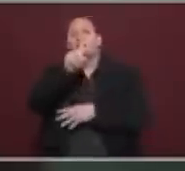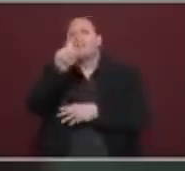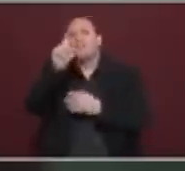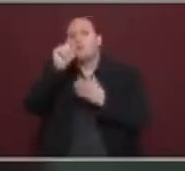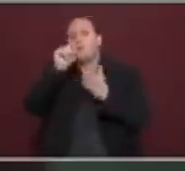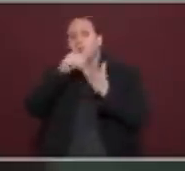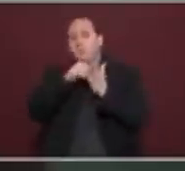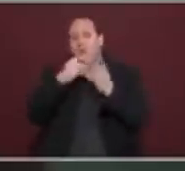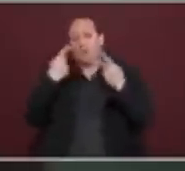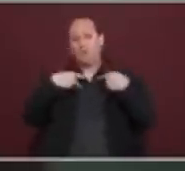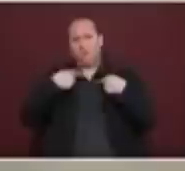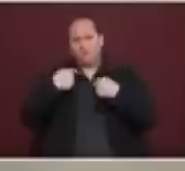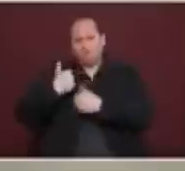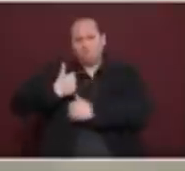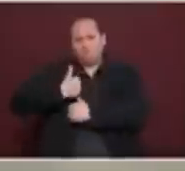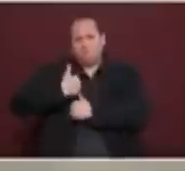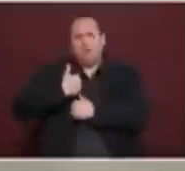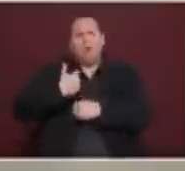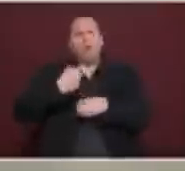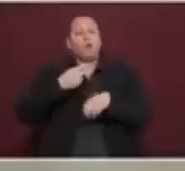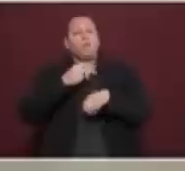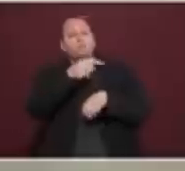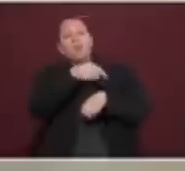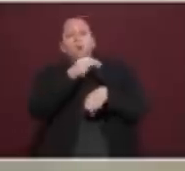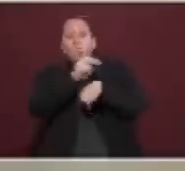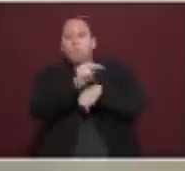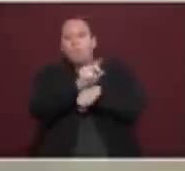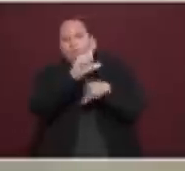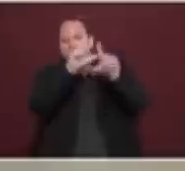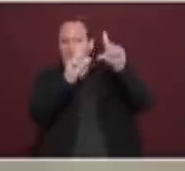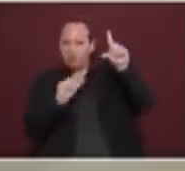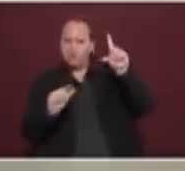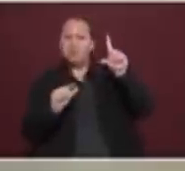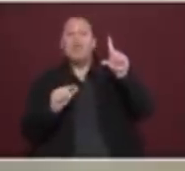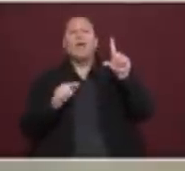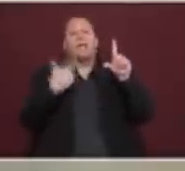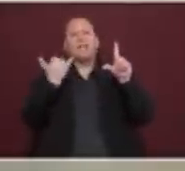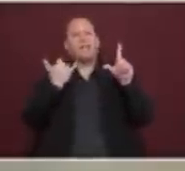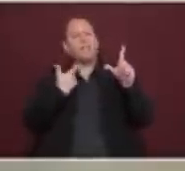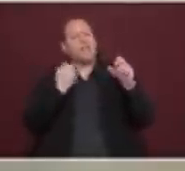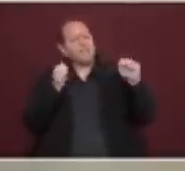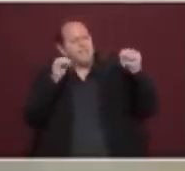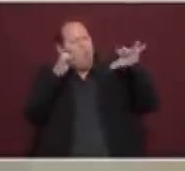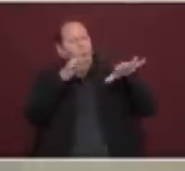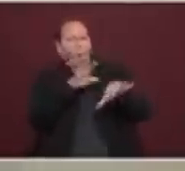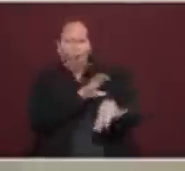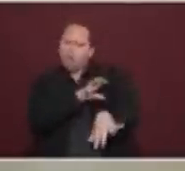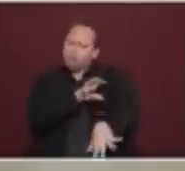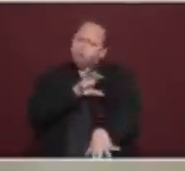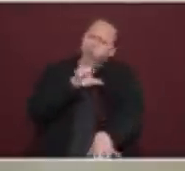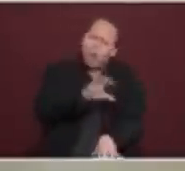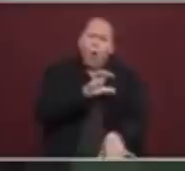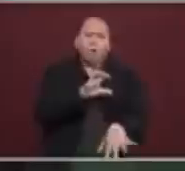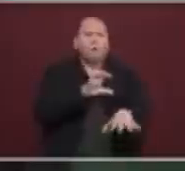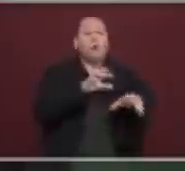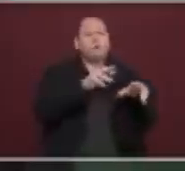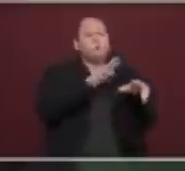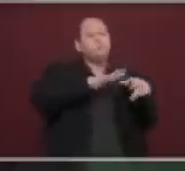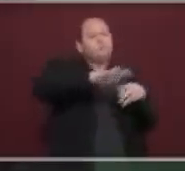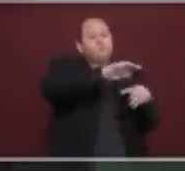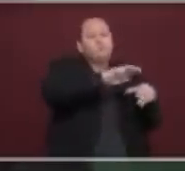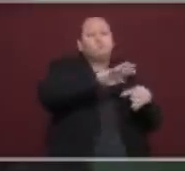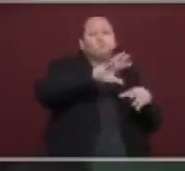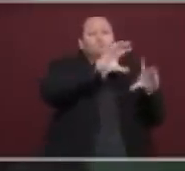elementos de la guardia nacional y con ello tener capacidad para una presencia fuerte en cada una de las regiones